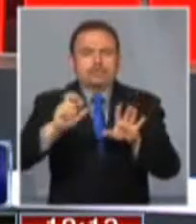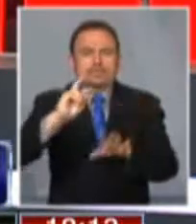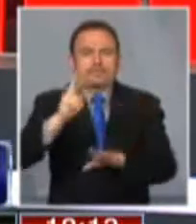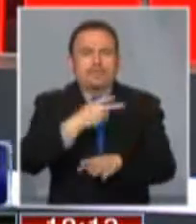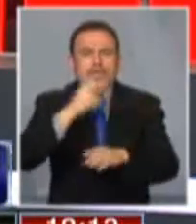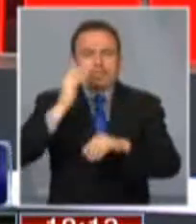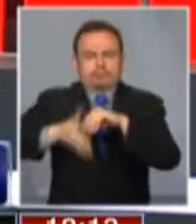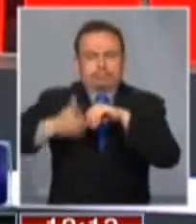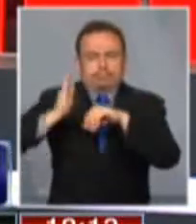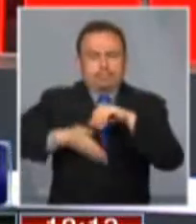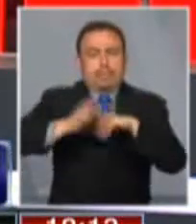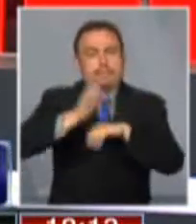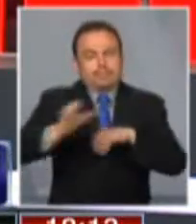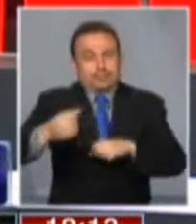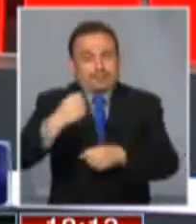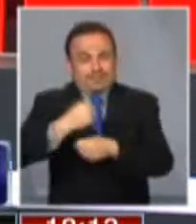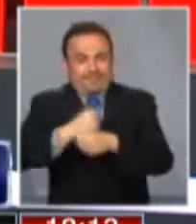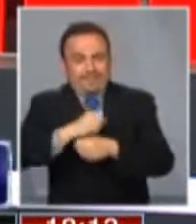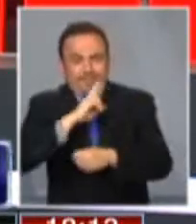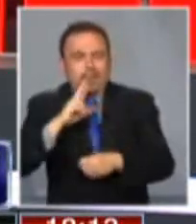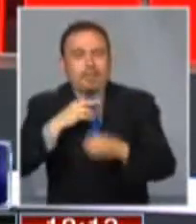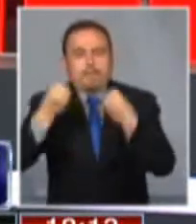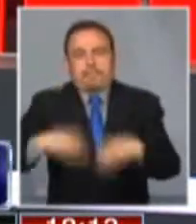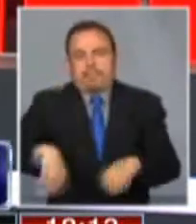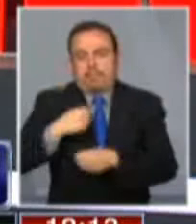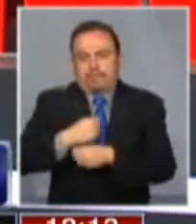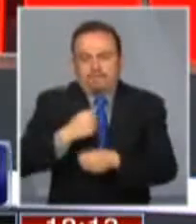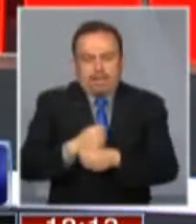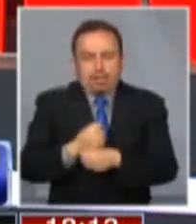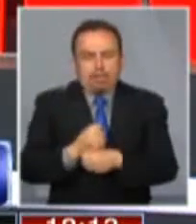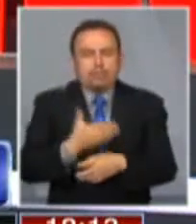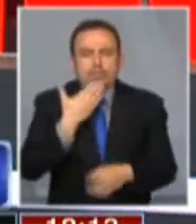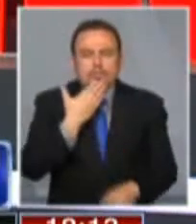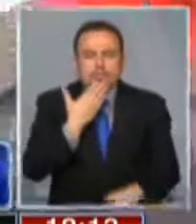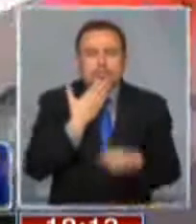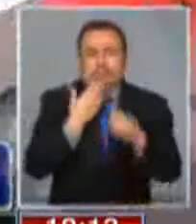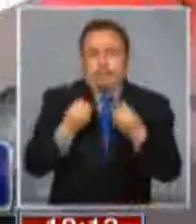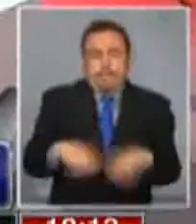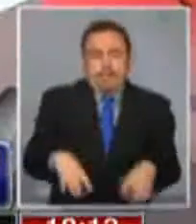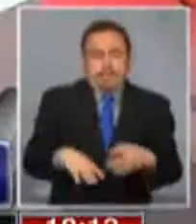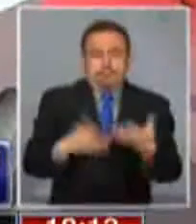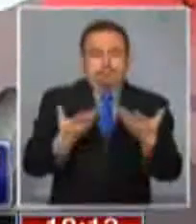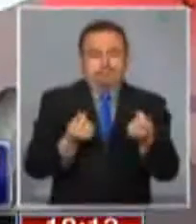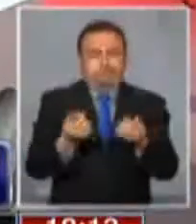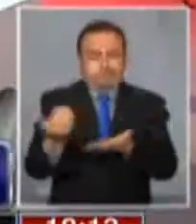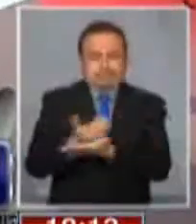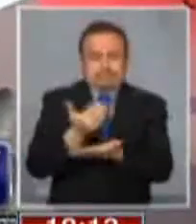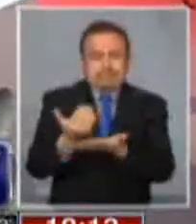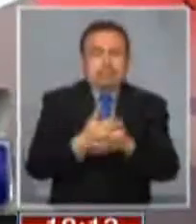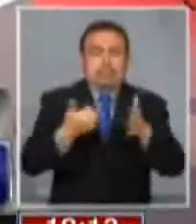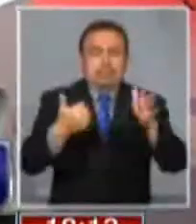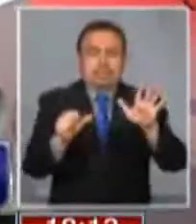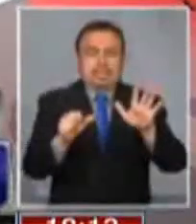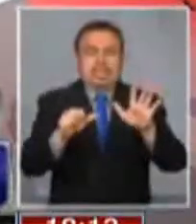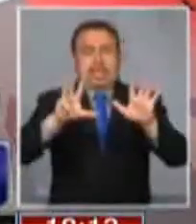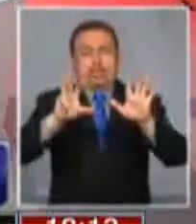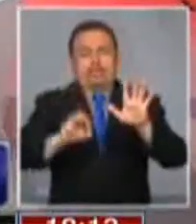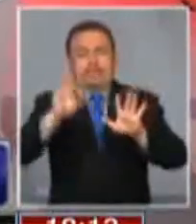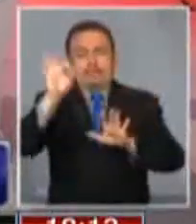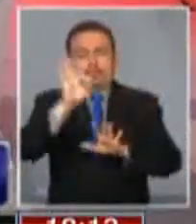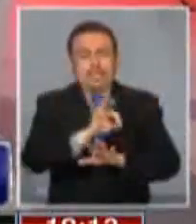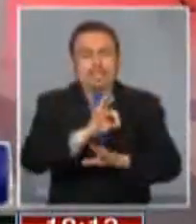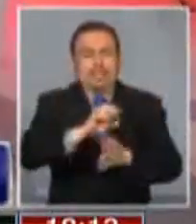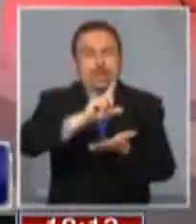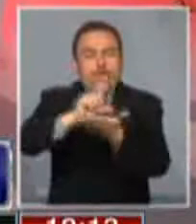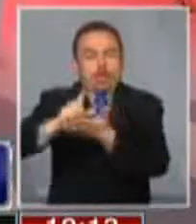despidos de personas que han perdido sus trabajos. Se habla también de pérdidas que van entre un 60 y un 90% de